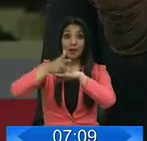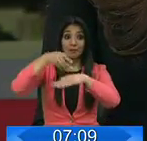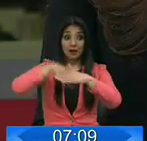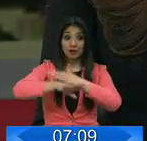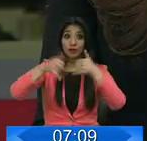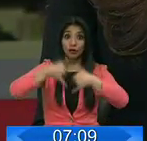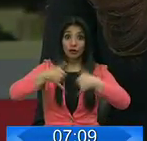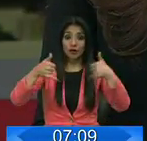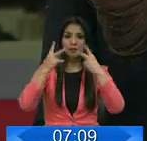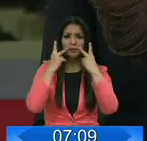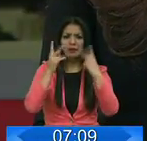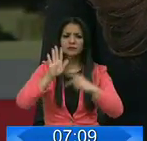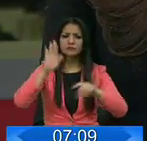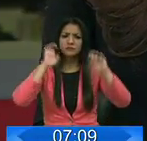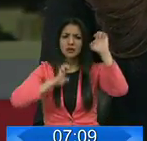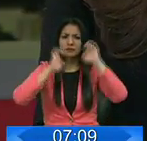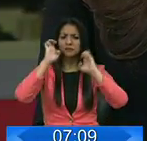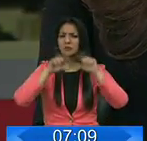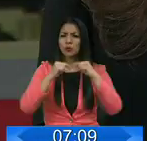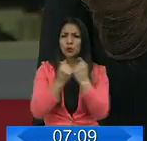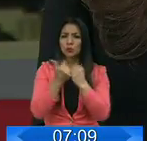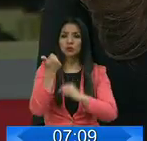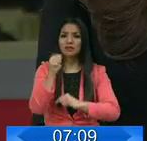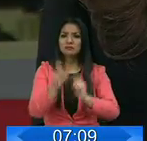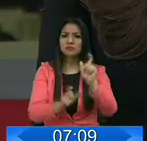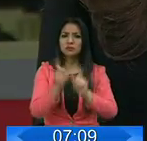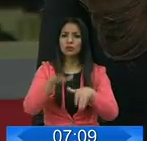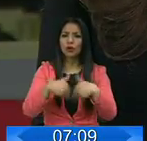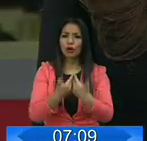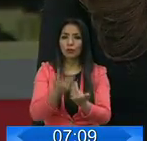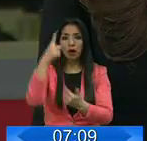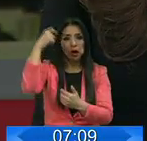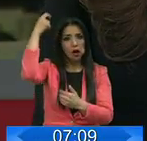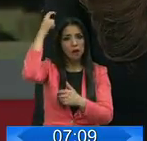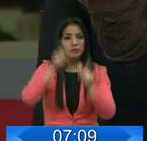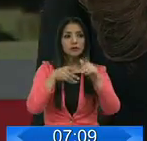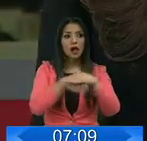registraron el modus operandi de un grupo de 10 personas que simulaban ser clientes.